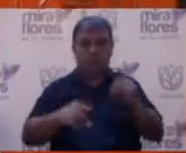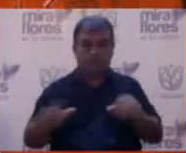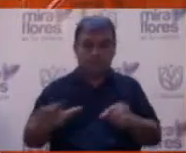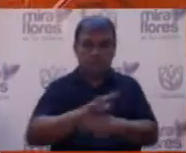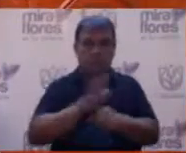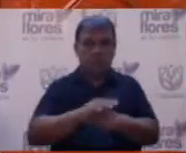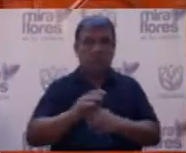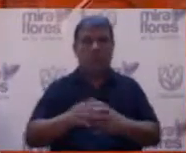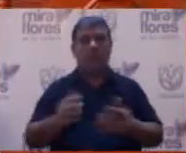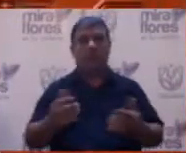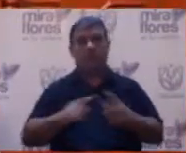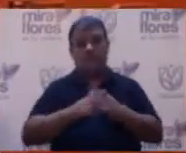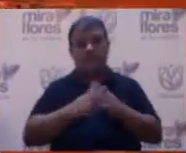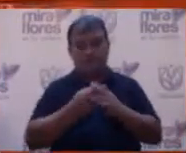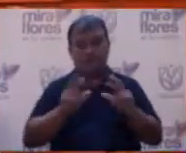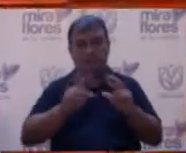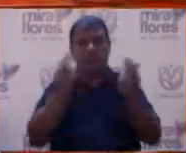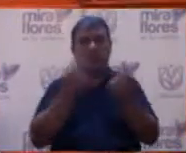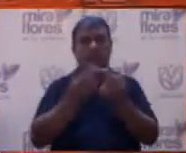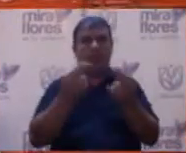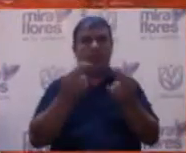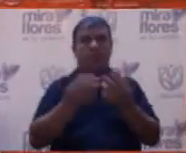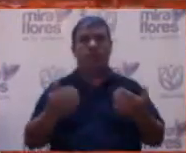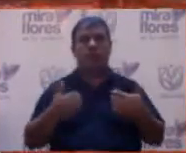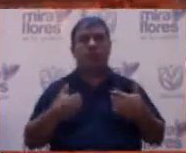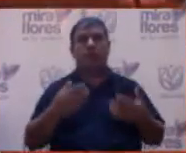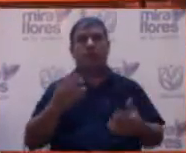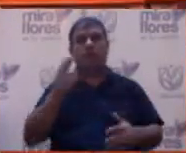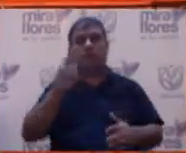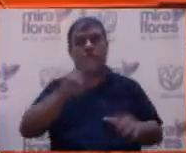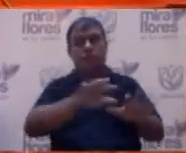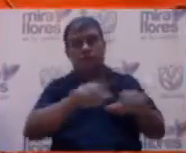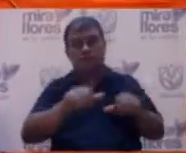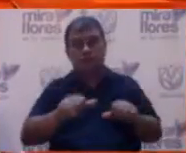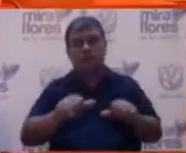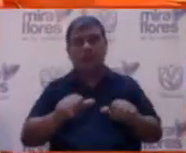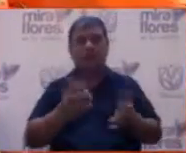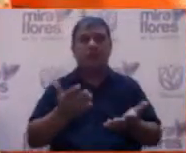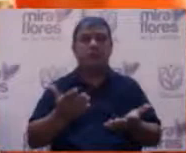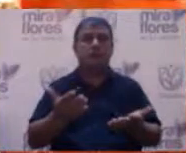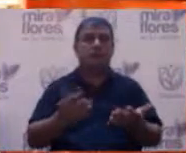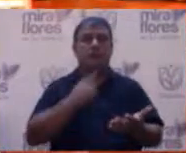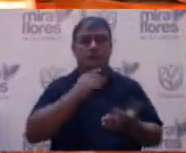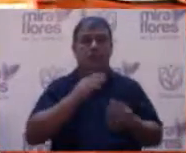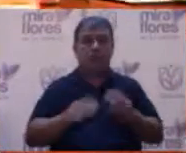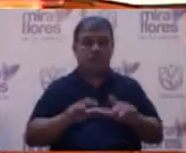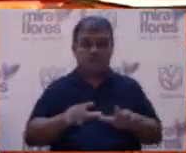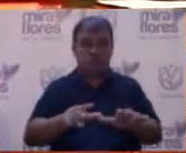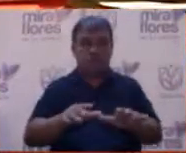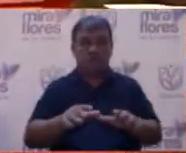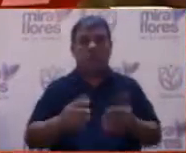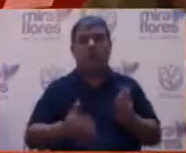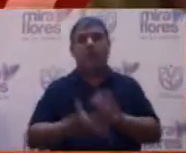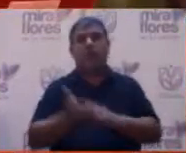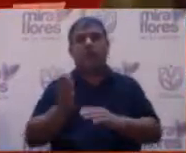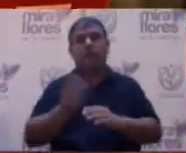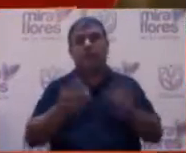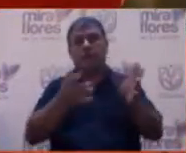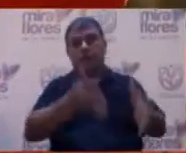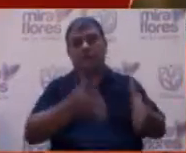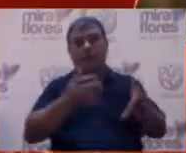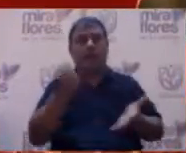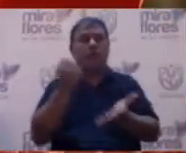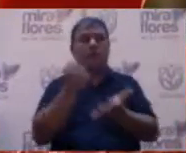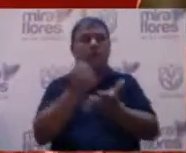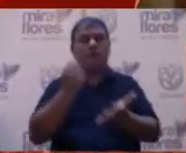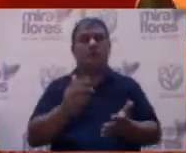damos por instalada la sesión. No tenemos todavía actas, están siendo procesadas, entonces vamos a dejar la